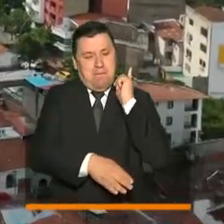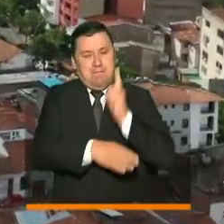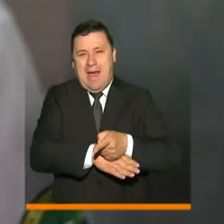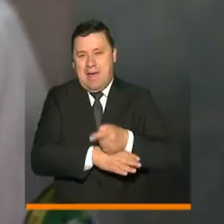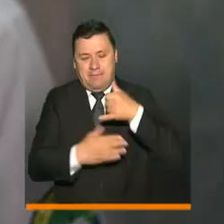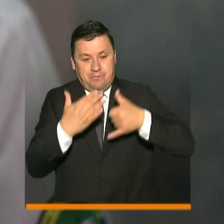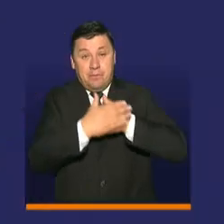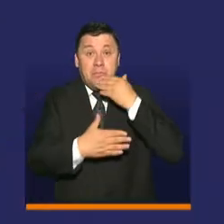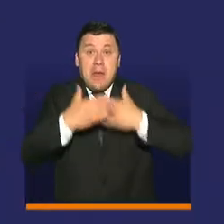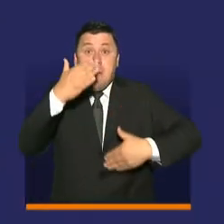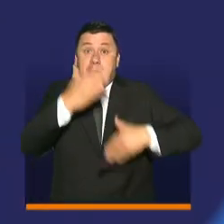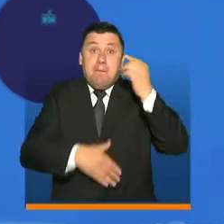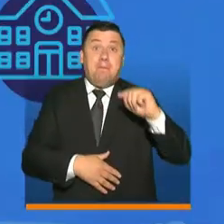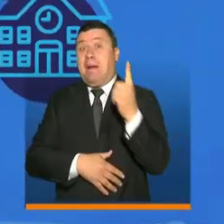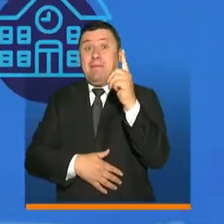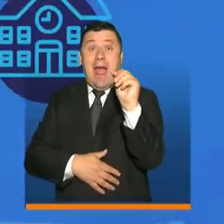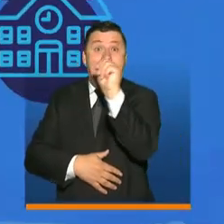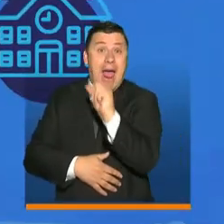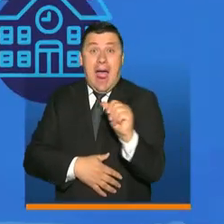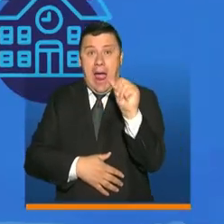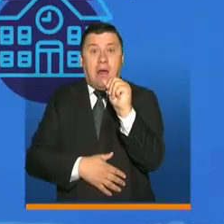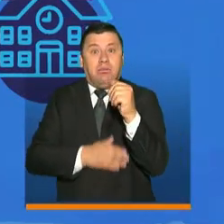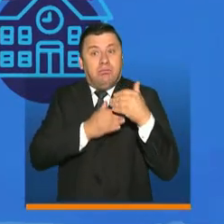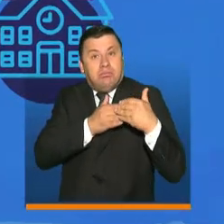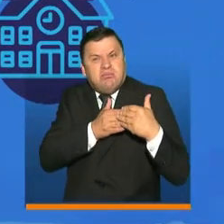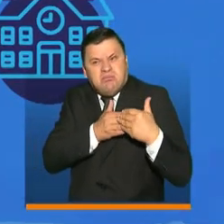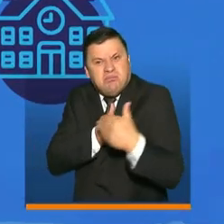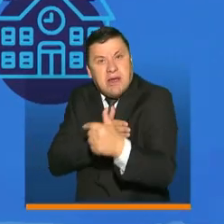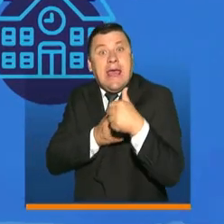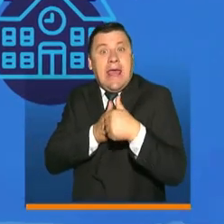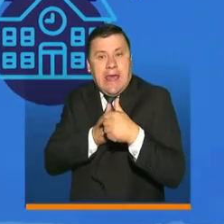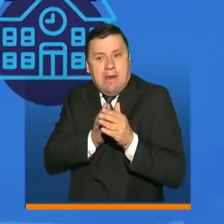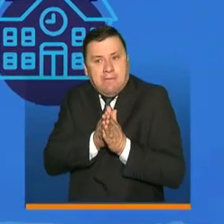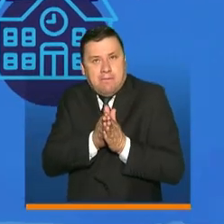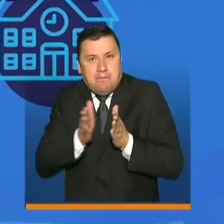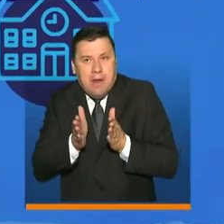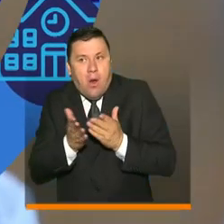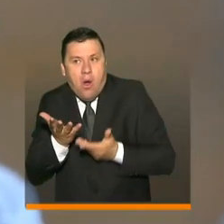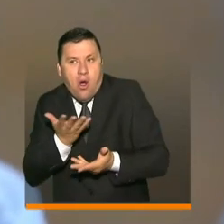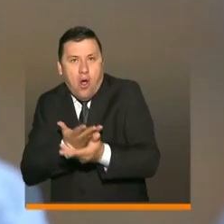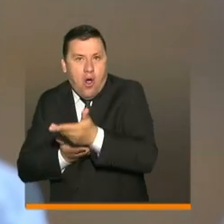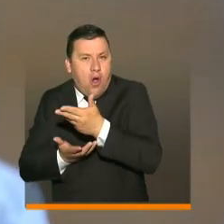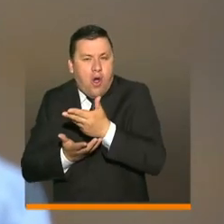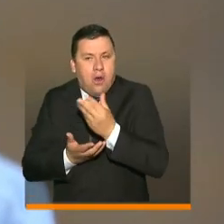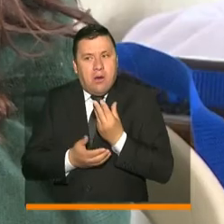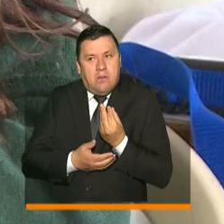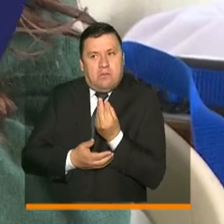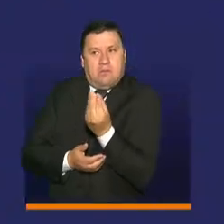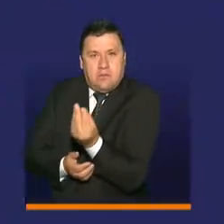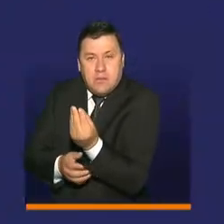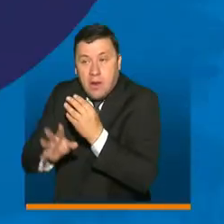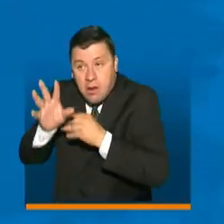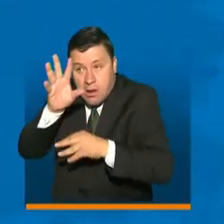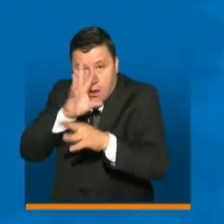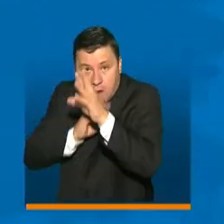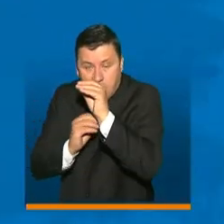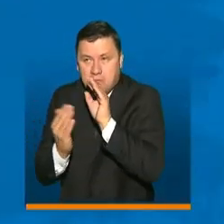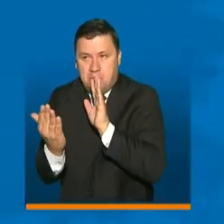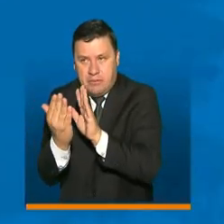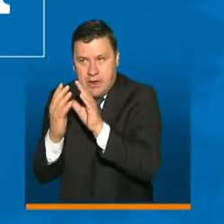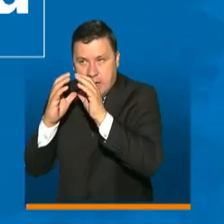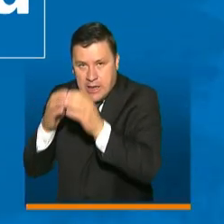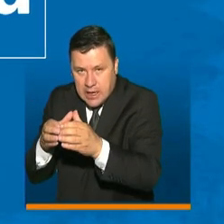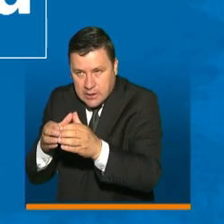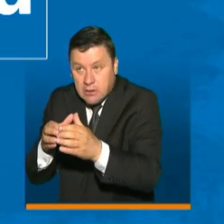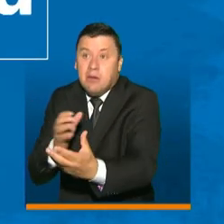A partir del 1 de agosto, se iniciará una nueva etapa contemplando el modelo de alternancia, que consiste en aprendizaje con presencialidad